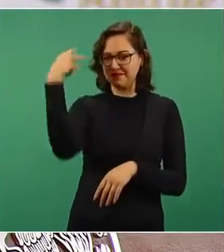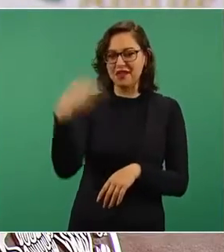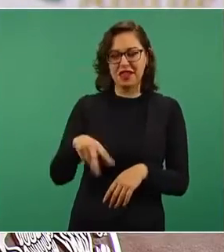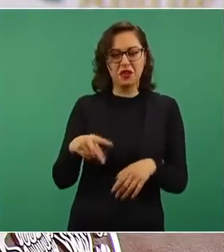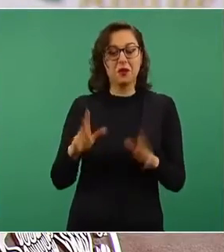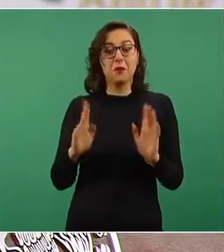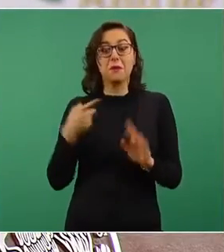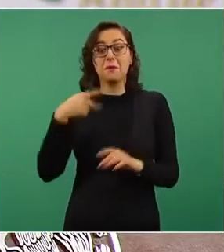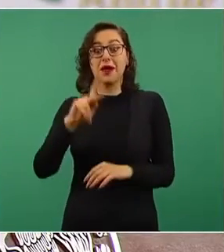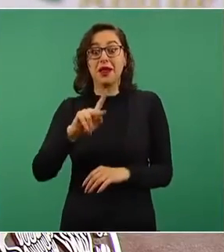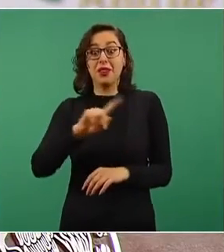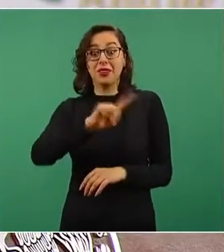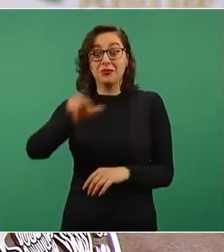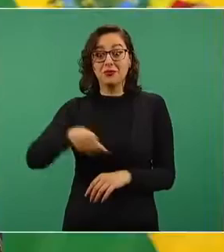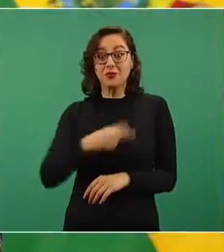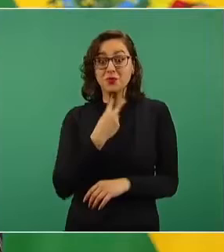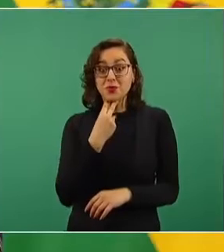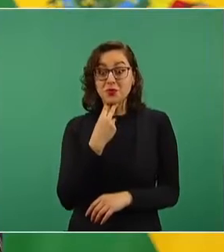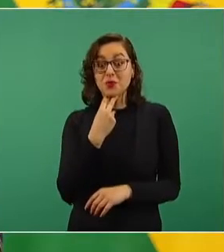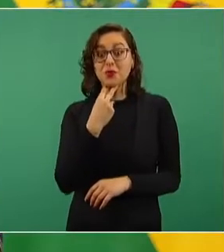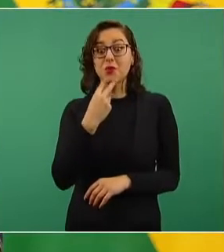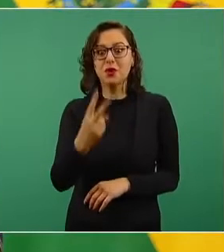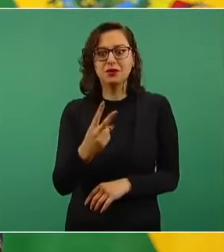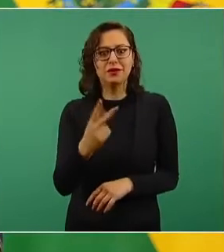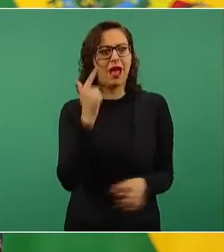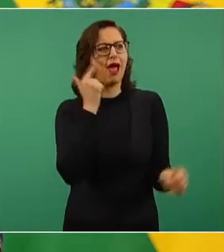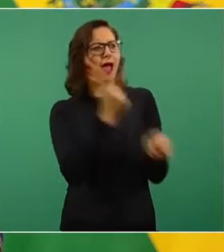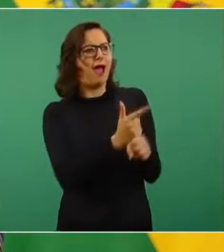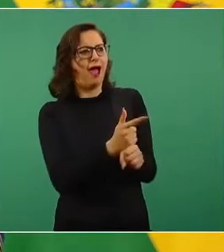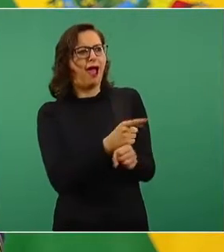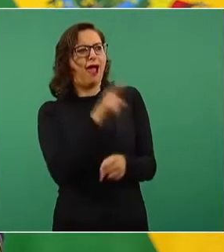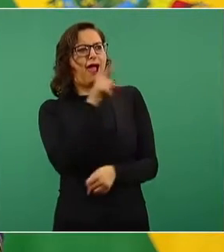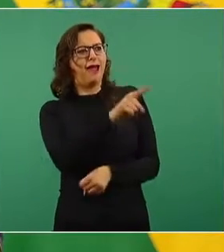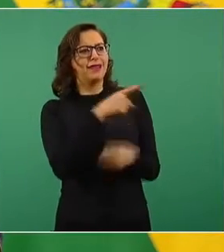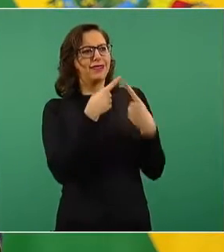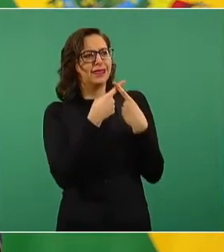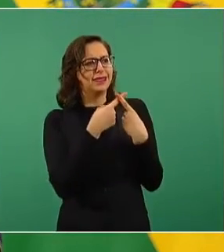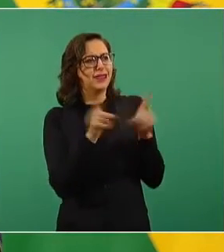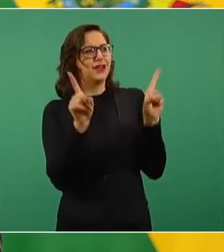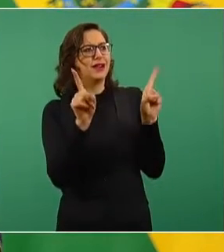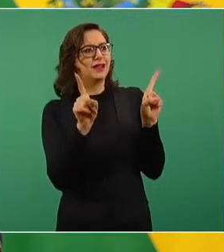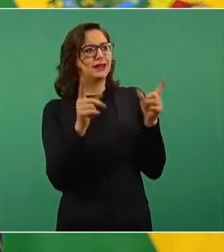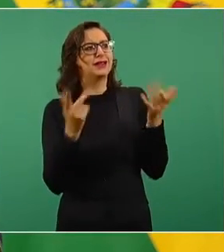extranjeros. Y entablaba conversaciones con el pueblo,